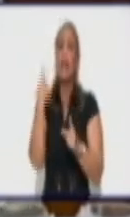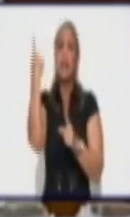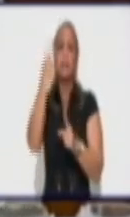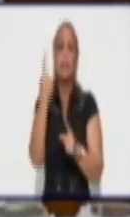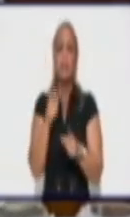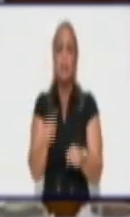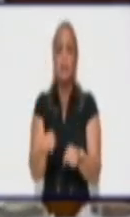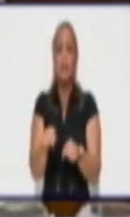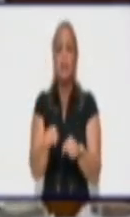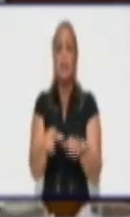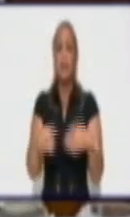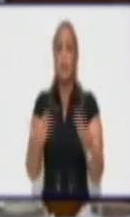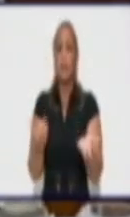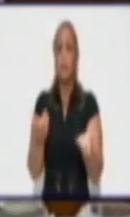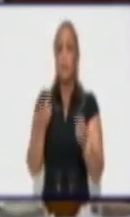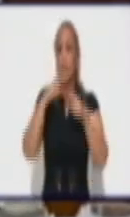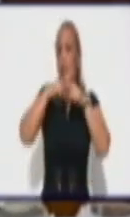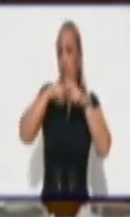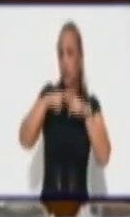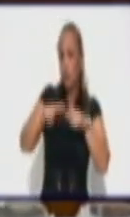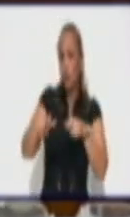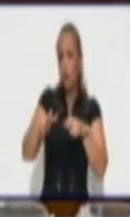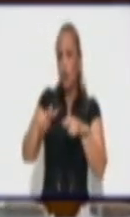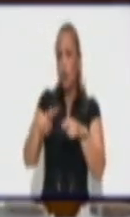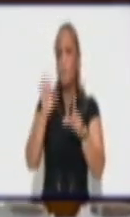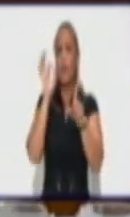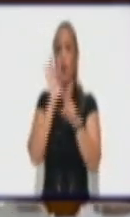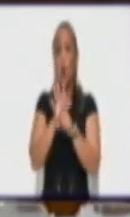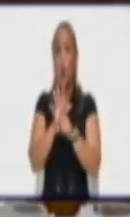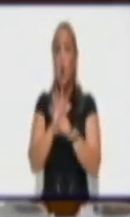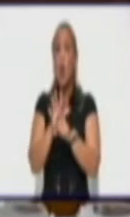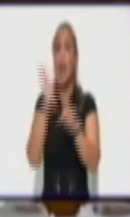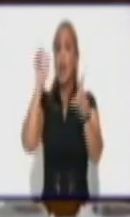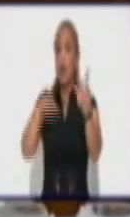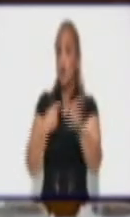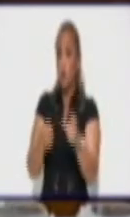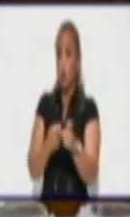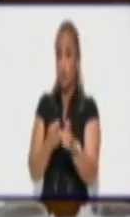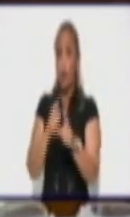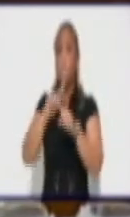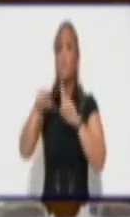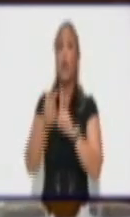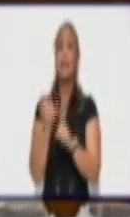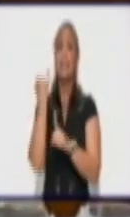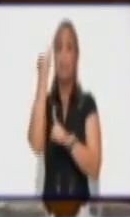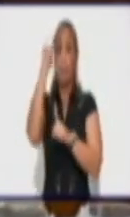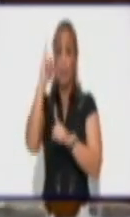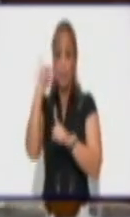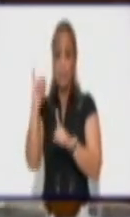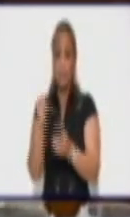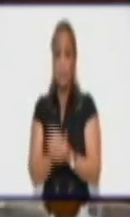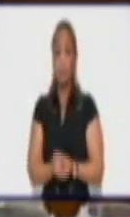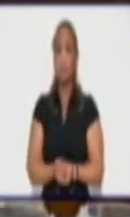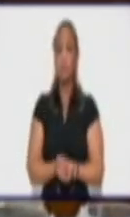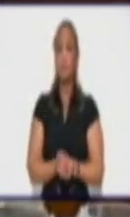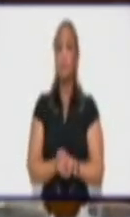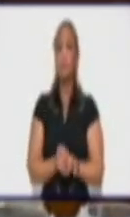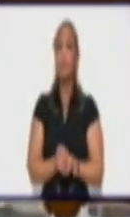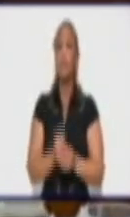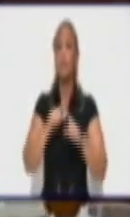que marcó el reinicio las luchas independencia por la libertad definitiva que tenemos hoy y que no nos las vamos a